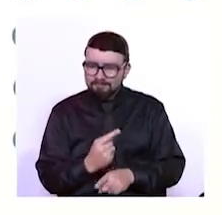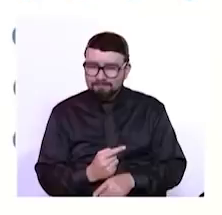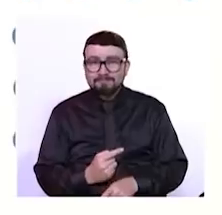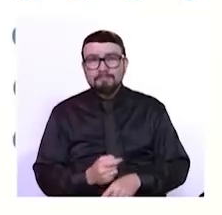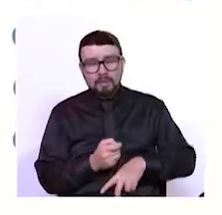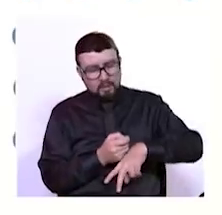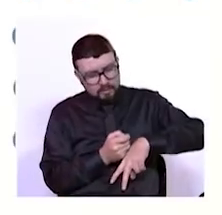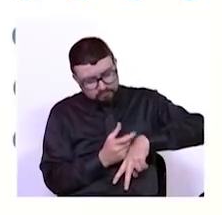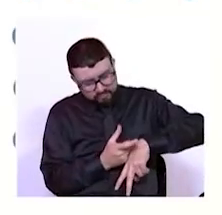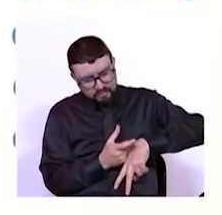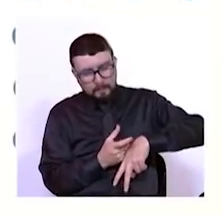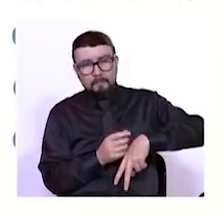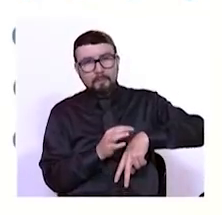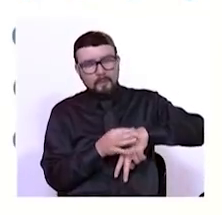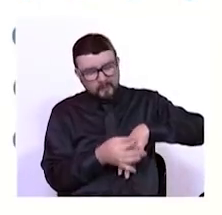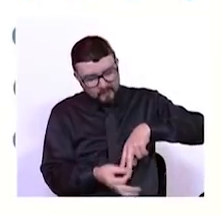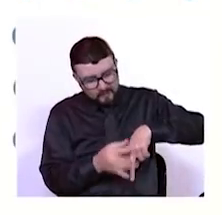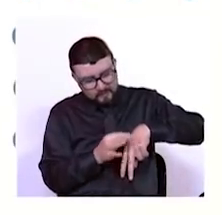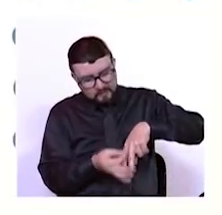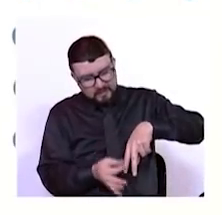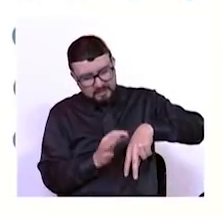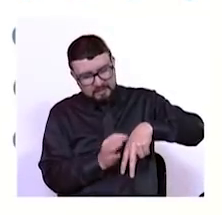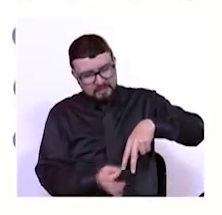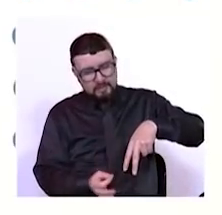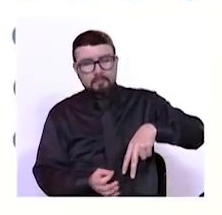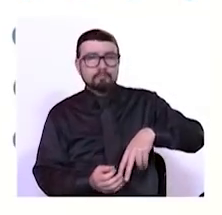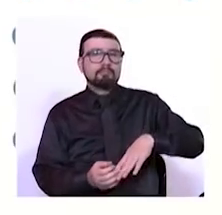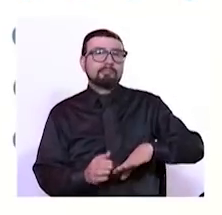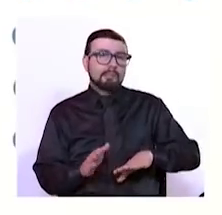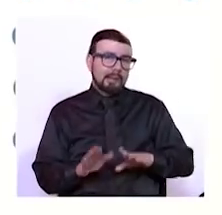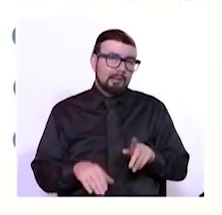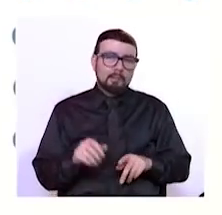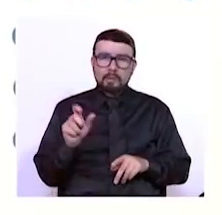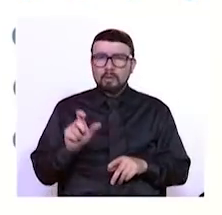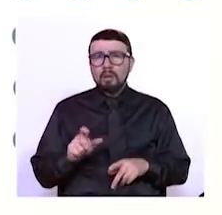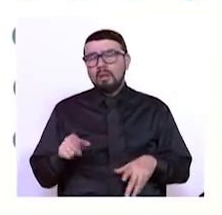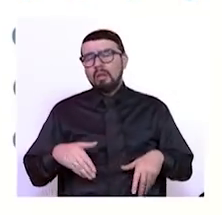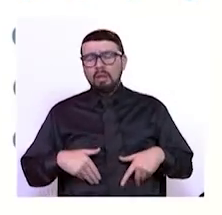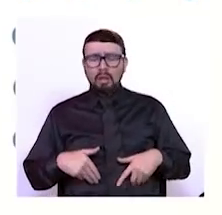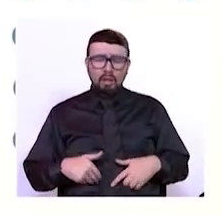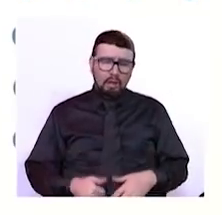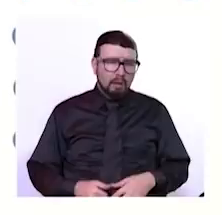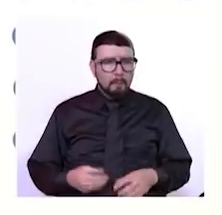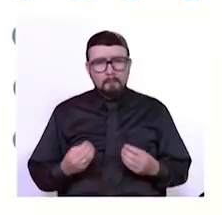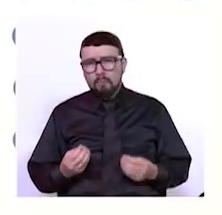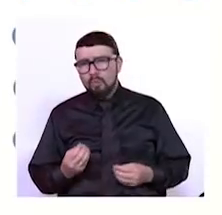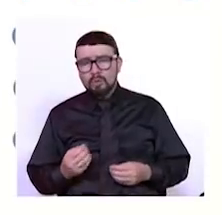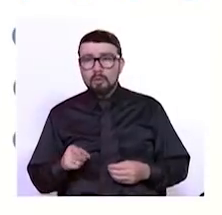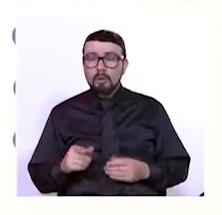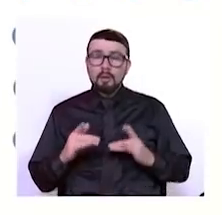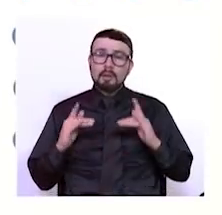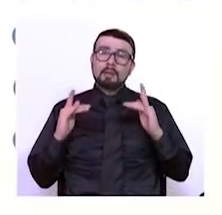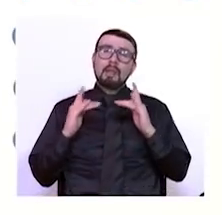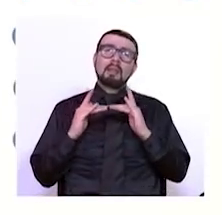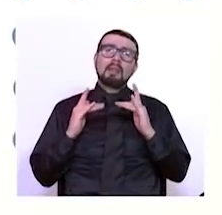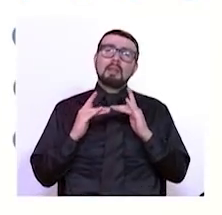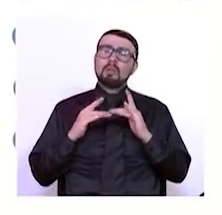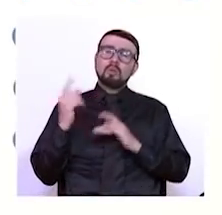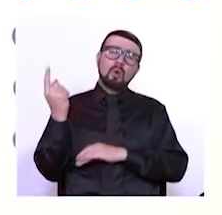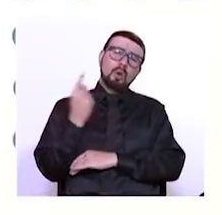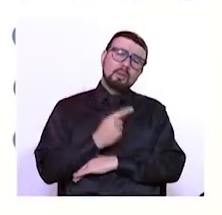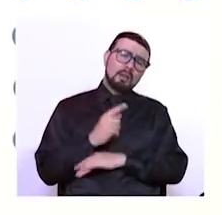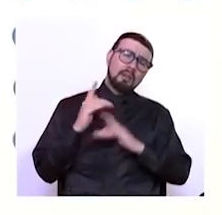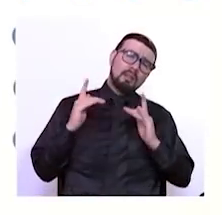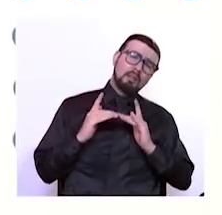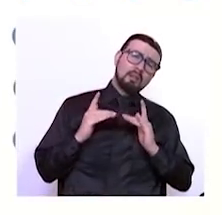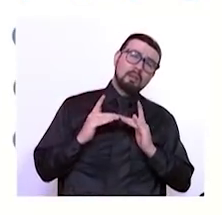por decúbito prolongado, o sea, cuando la persona está muy agotada y está acostada permanentemente. Hay que hacer